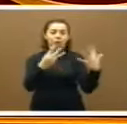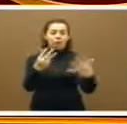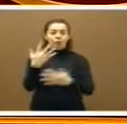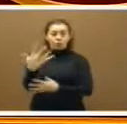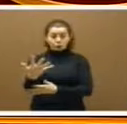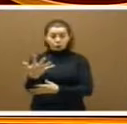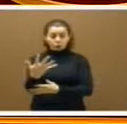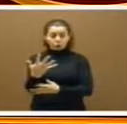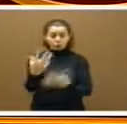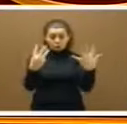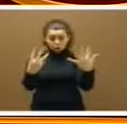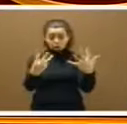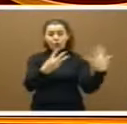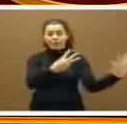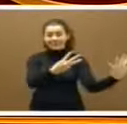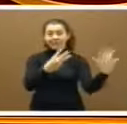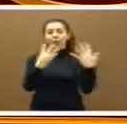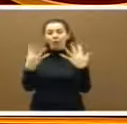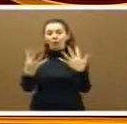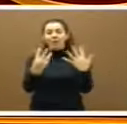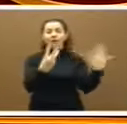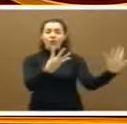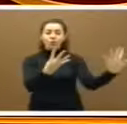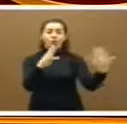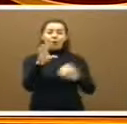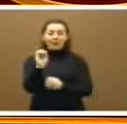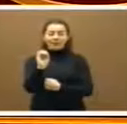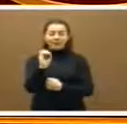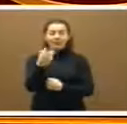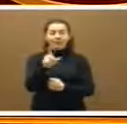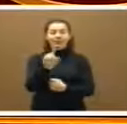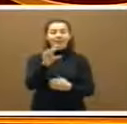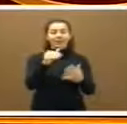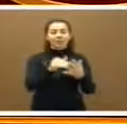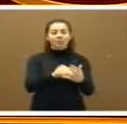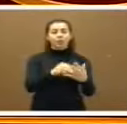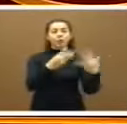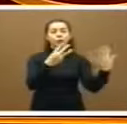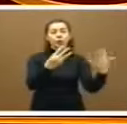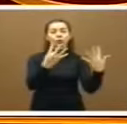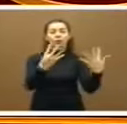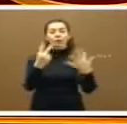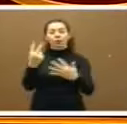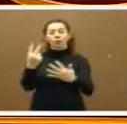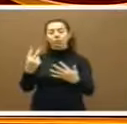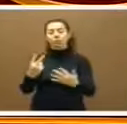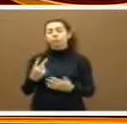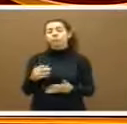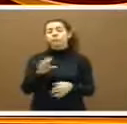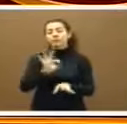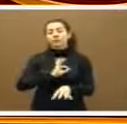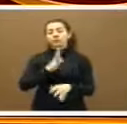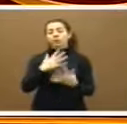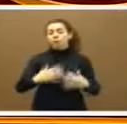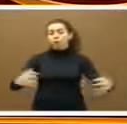15.889, 15.890 y 15.892, respectivamente. Señorías, una